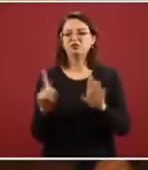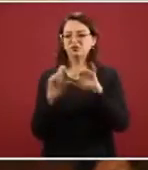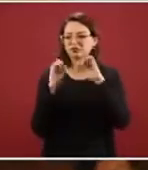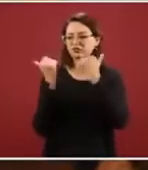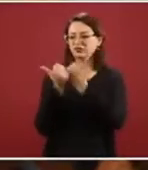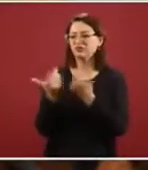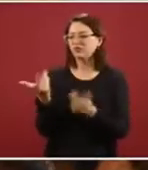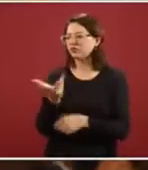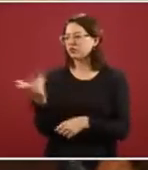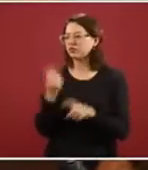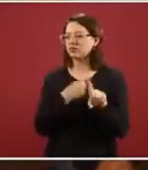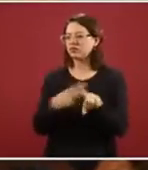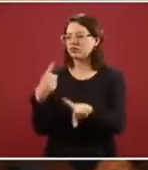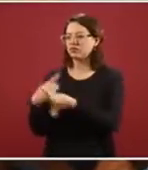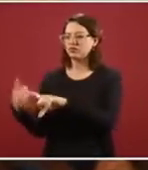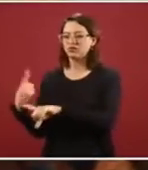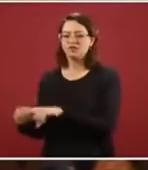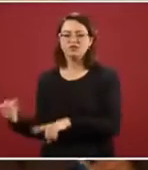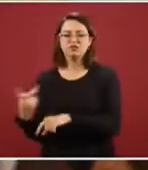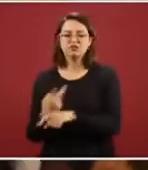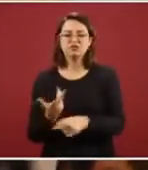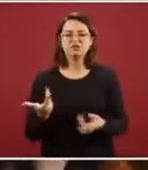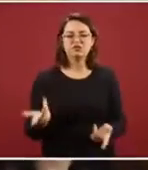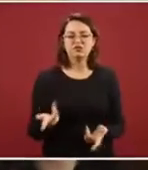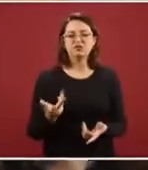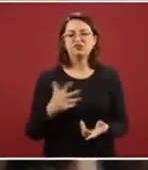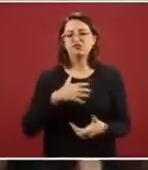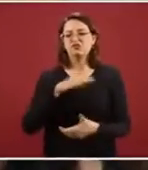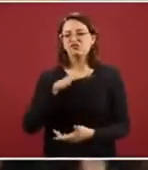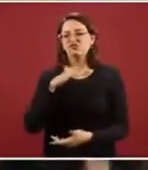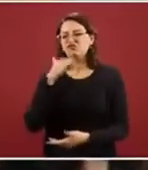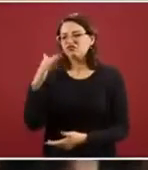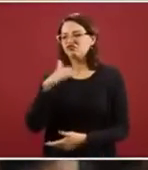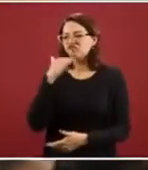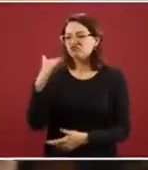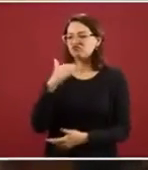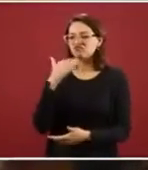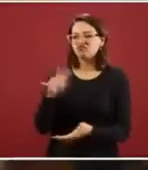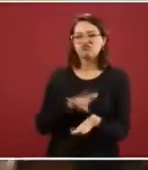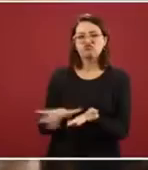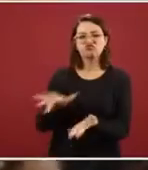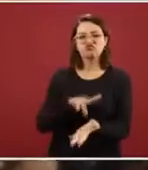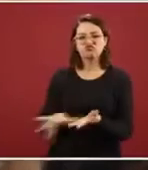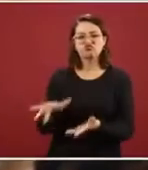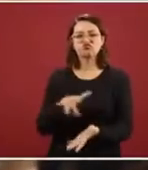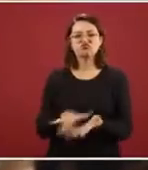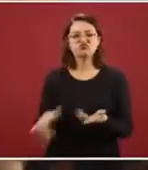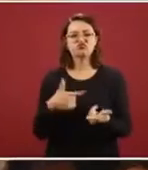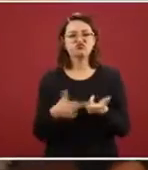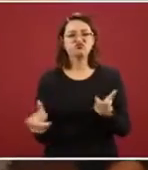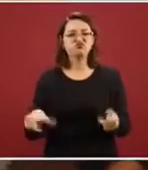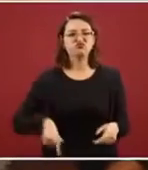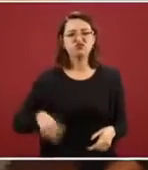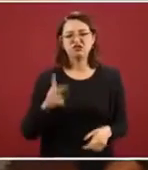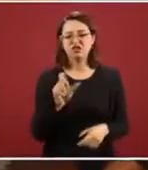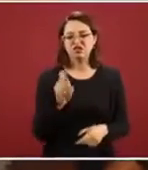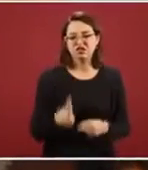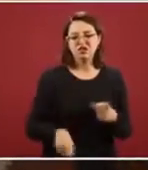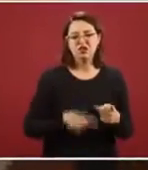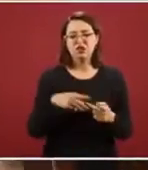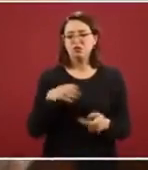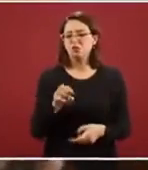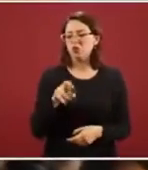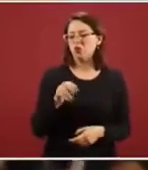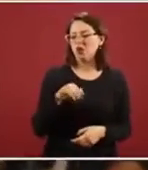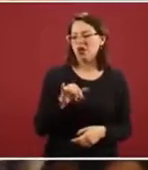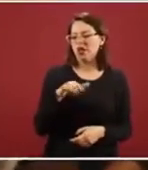en favor de, que era favorecida de manera corrupta pues por los gobiernos panistas, casos como el de Morera, casos como